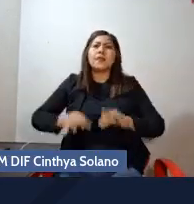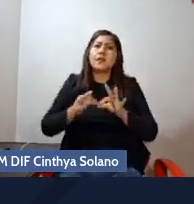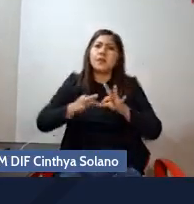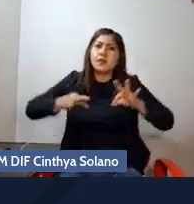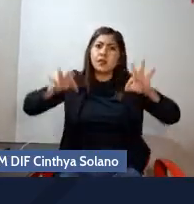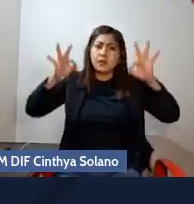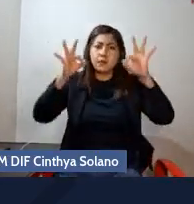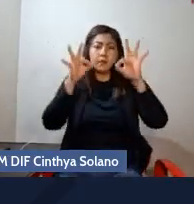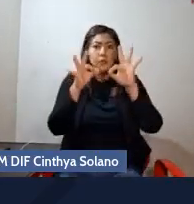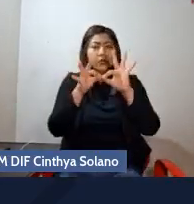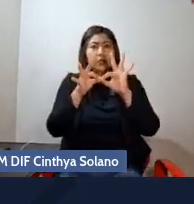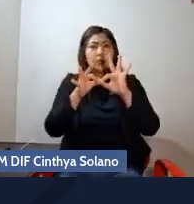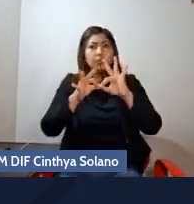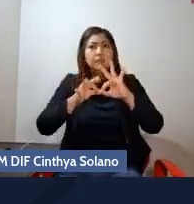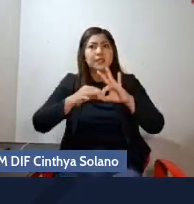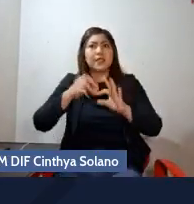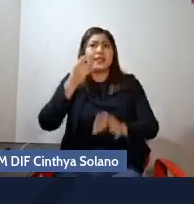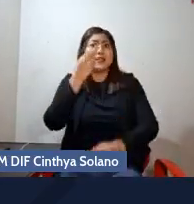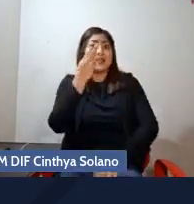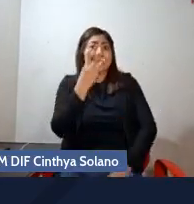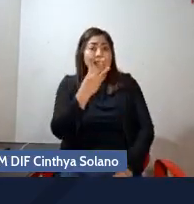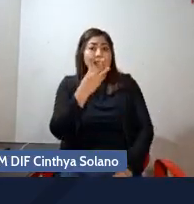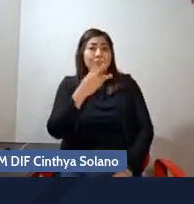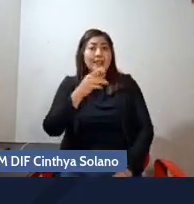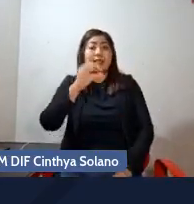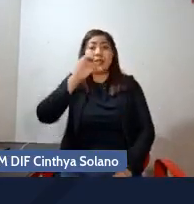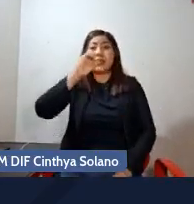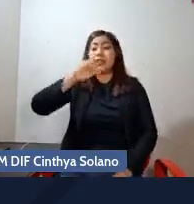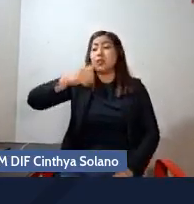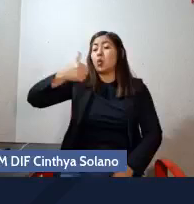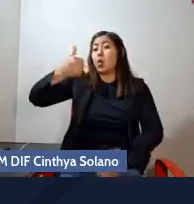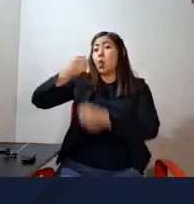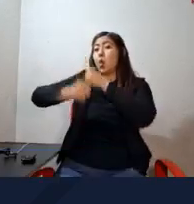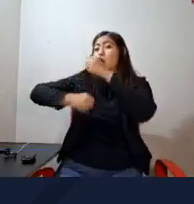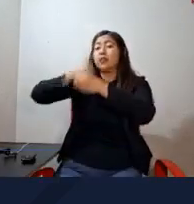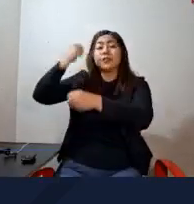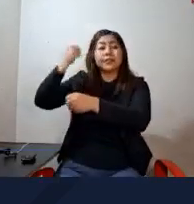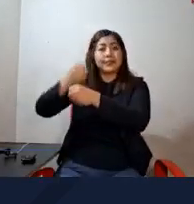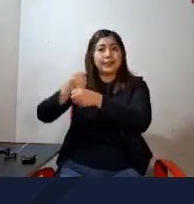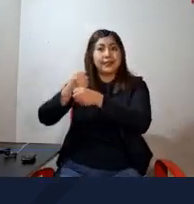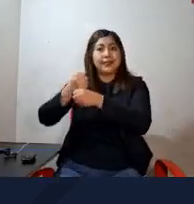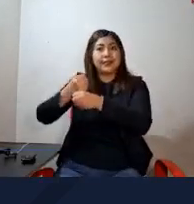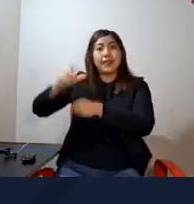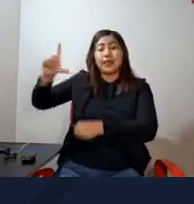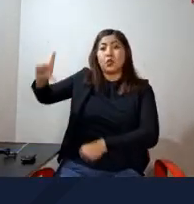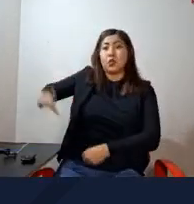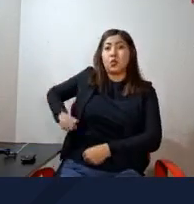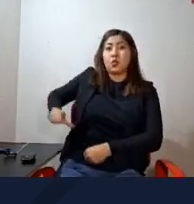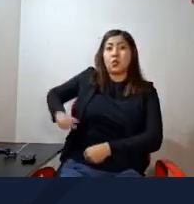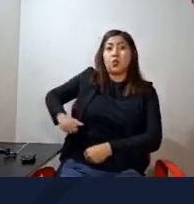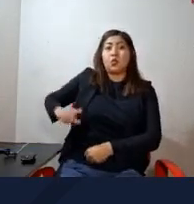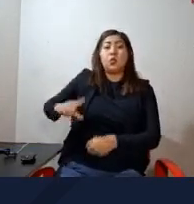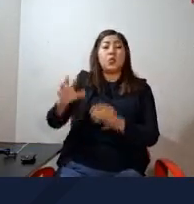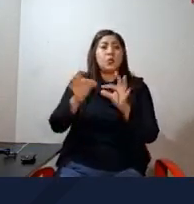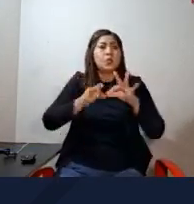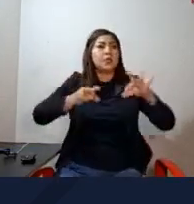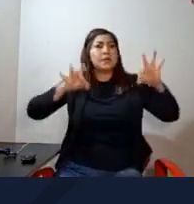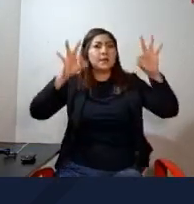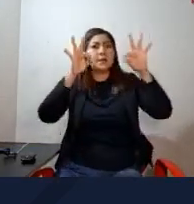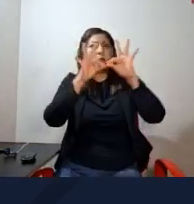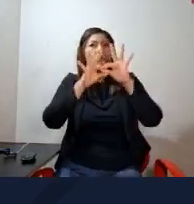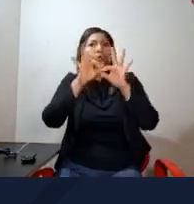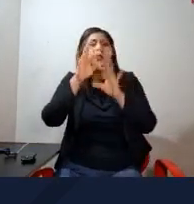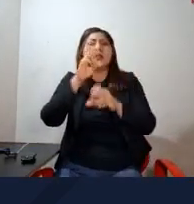y 6 años, dependiendo del cargo por cual vamos a estar votando, y que podamos tener la responsabilidad como